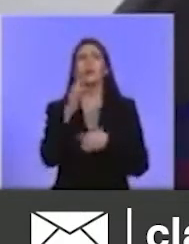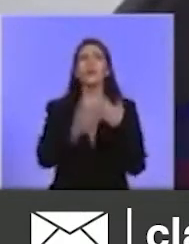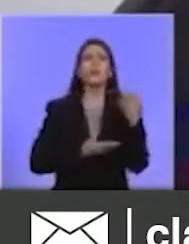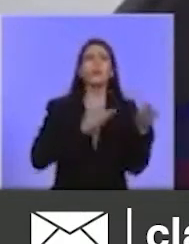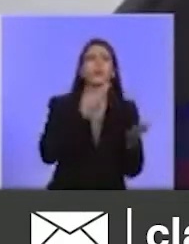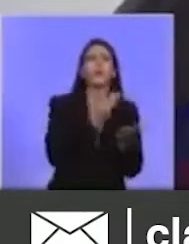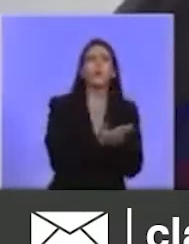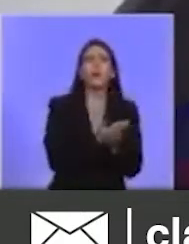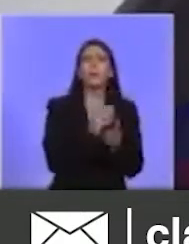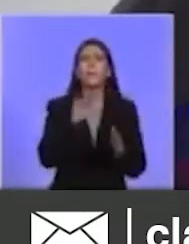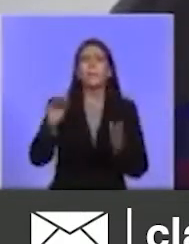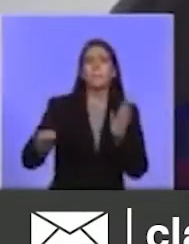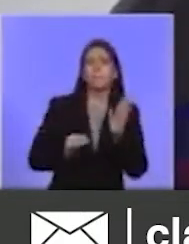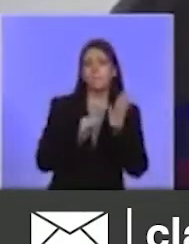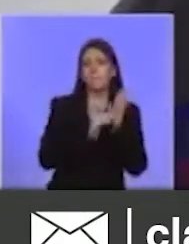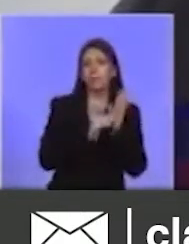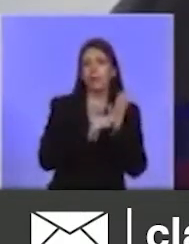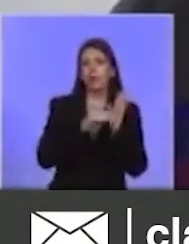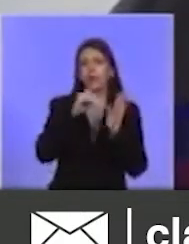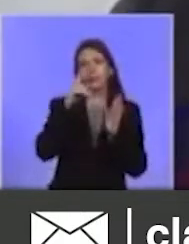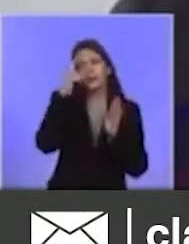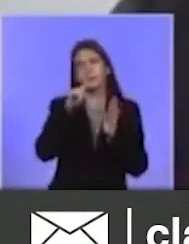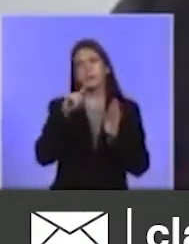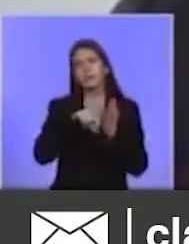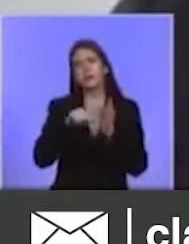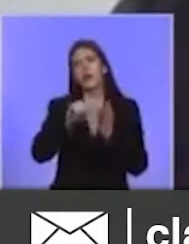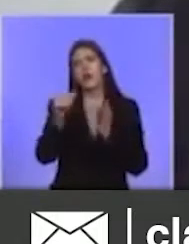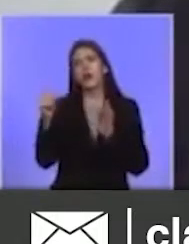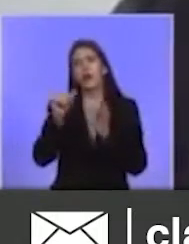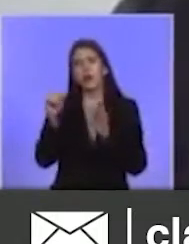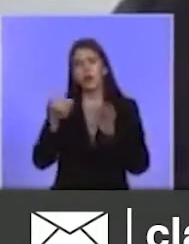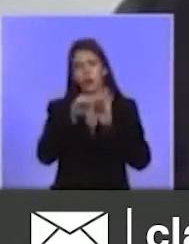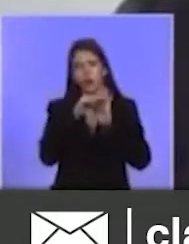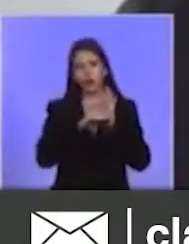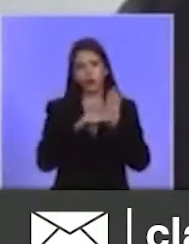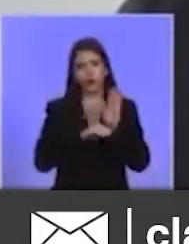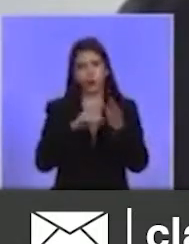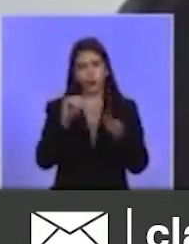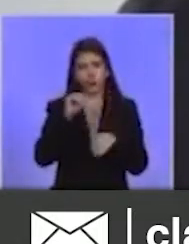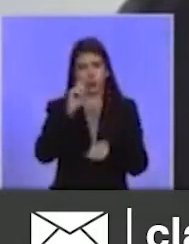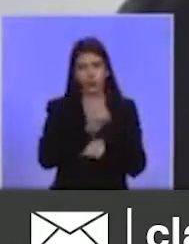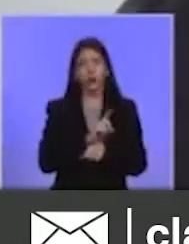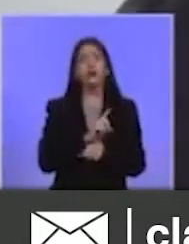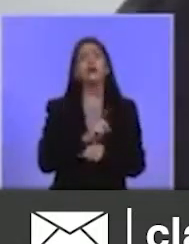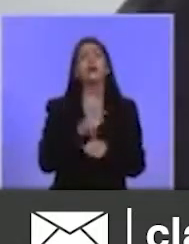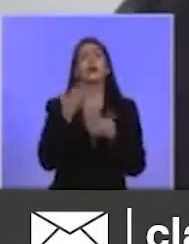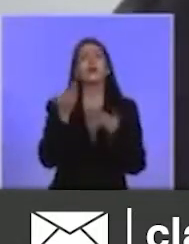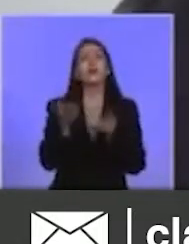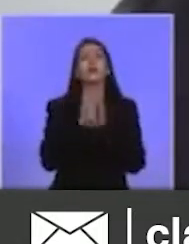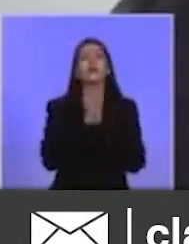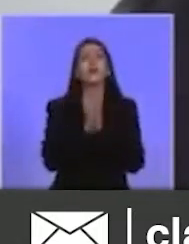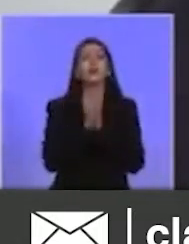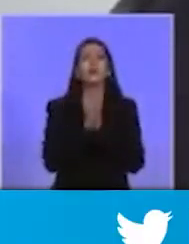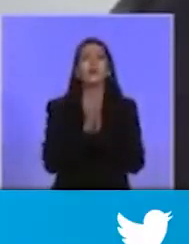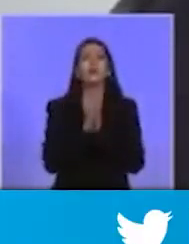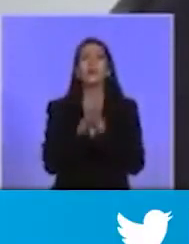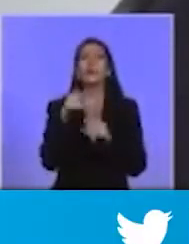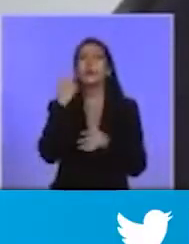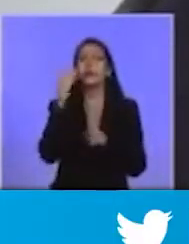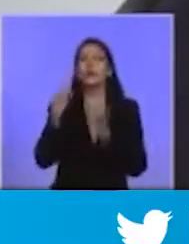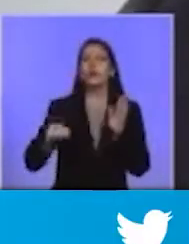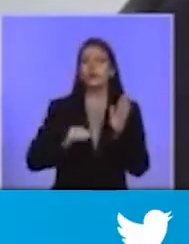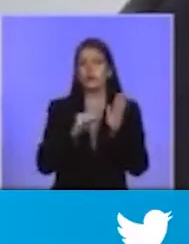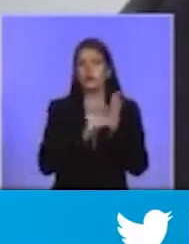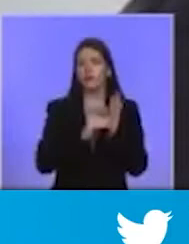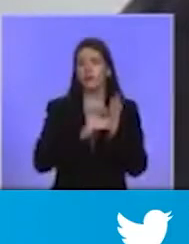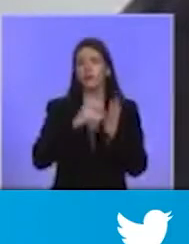El aludido ya puso su queja, irá a los tribunales respectivos para solicitar que sea revisado su caso y argumentar que no hay legalidad